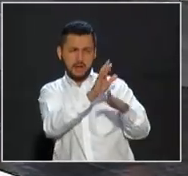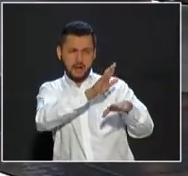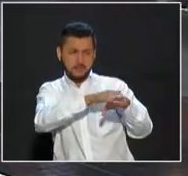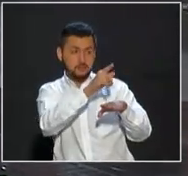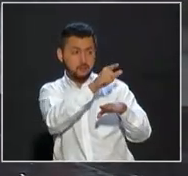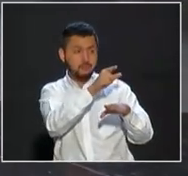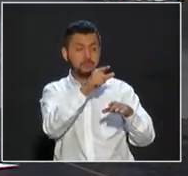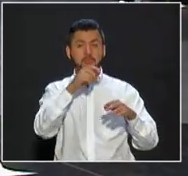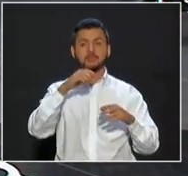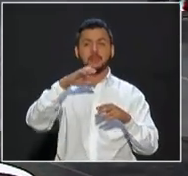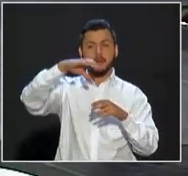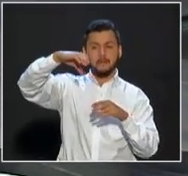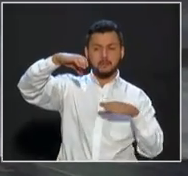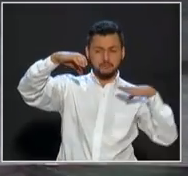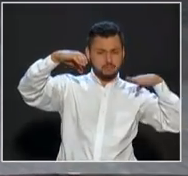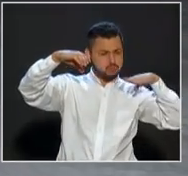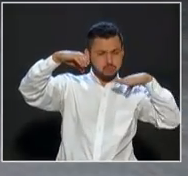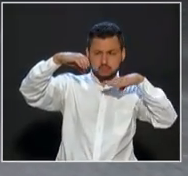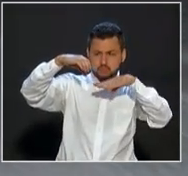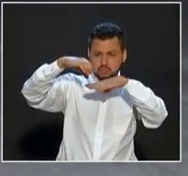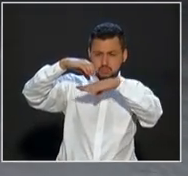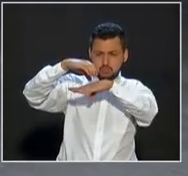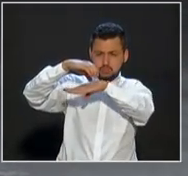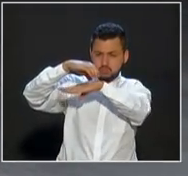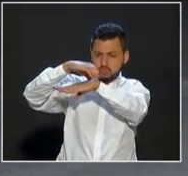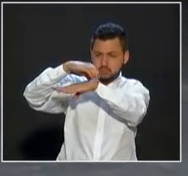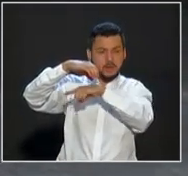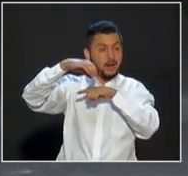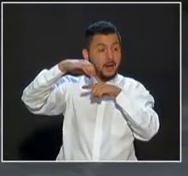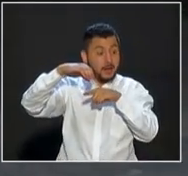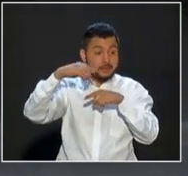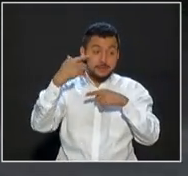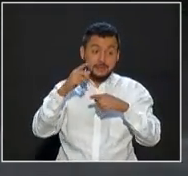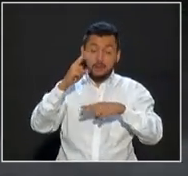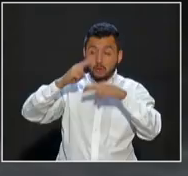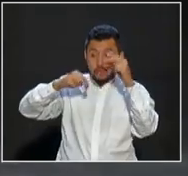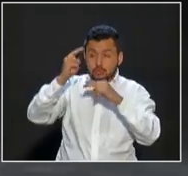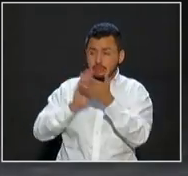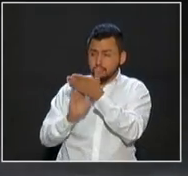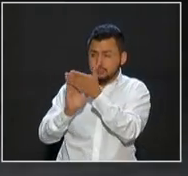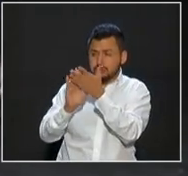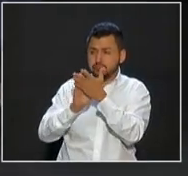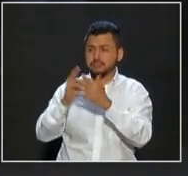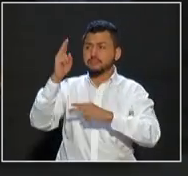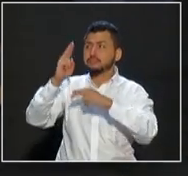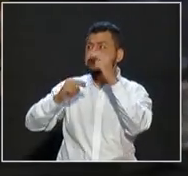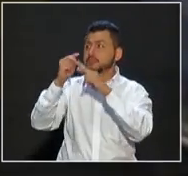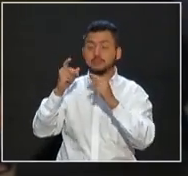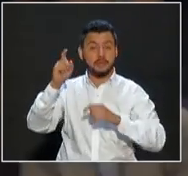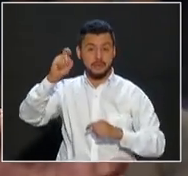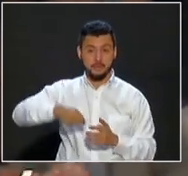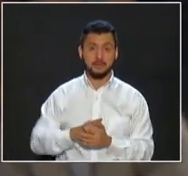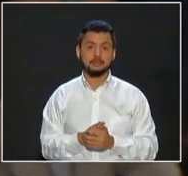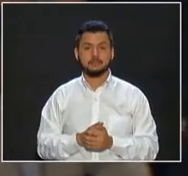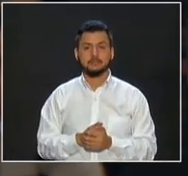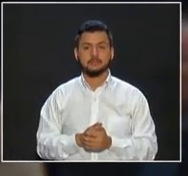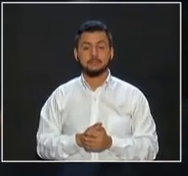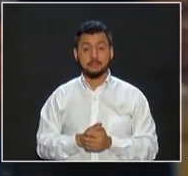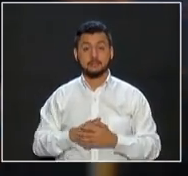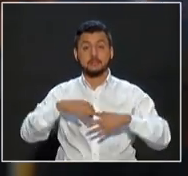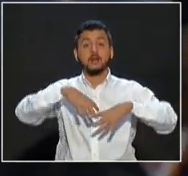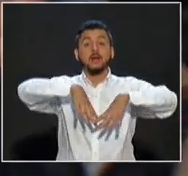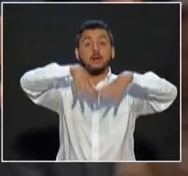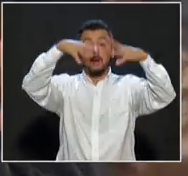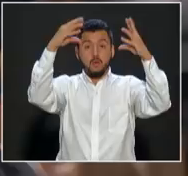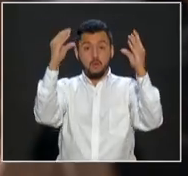mar 1 mar 2 transversal de las américas y si queremos realizar una gran obra del sistema portuario en urabá es fundamental